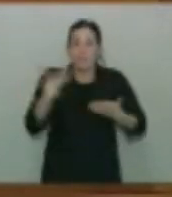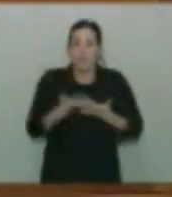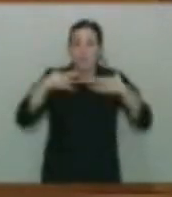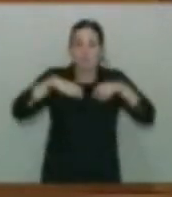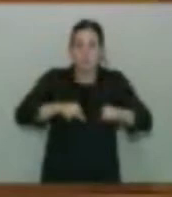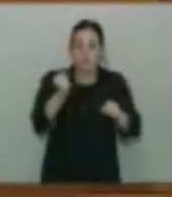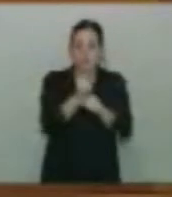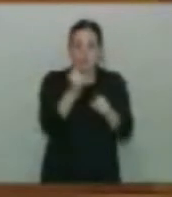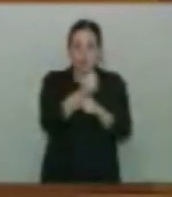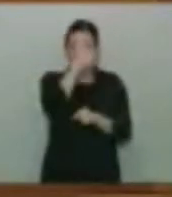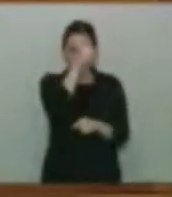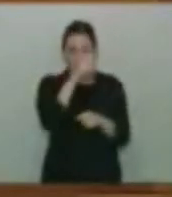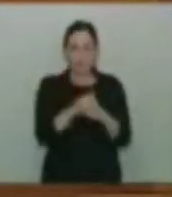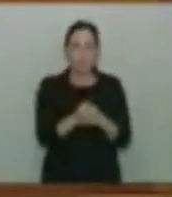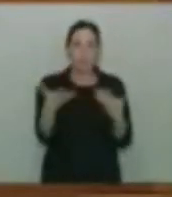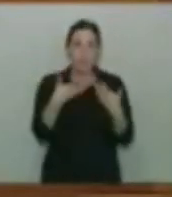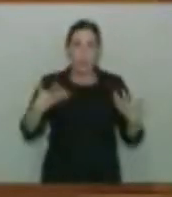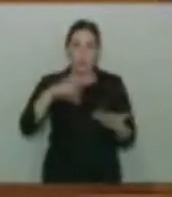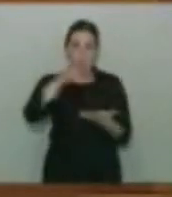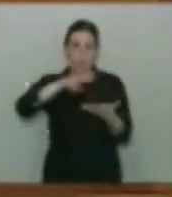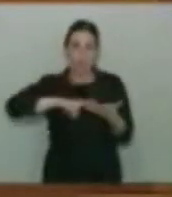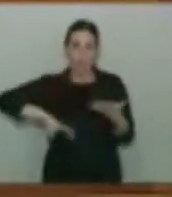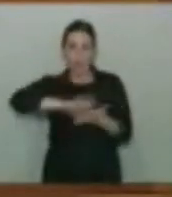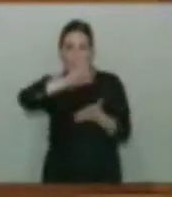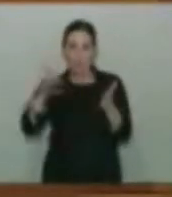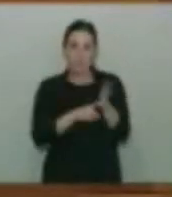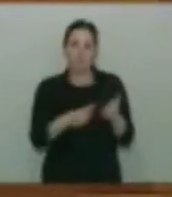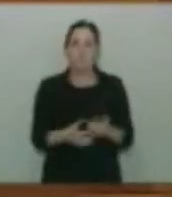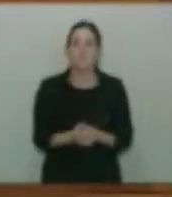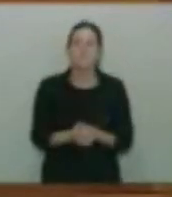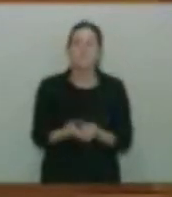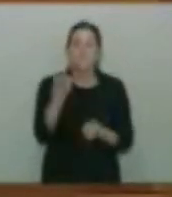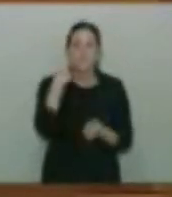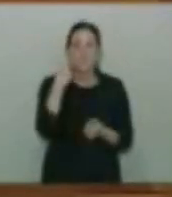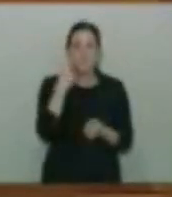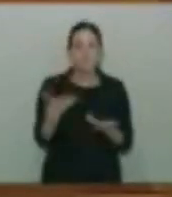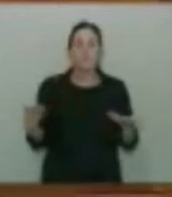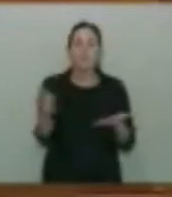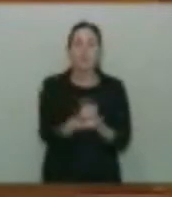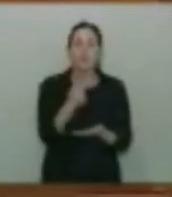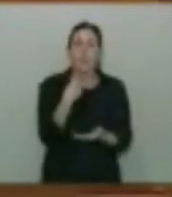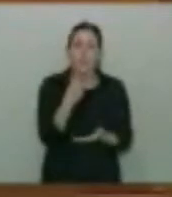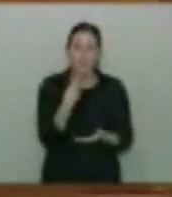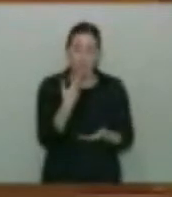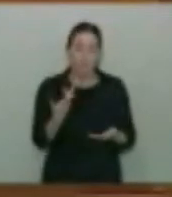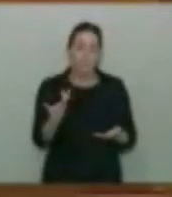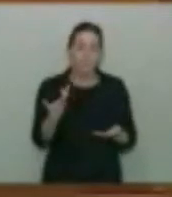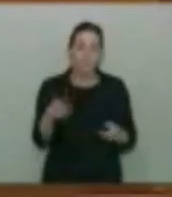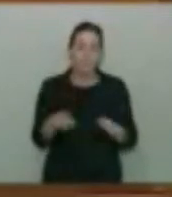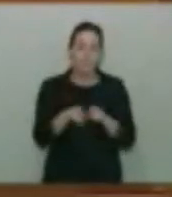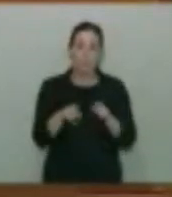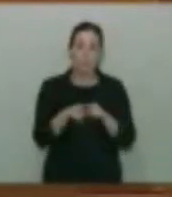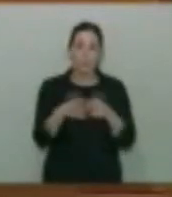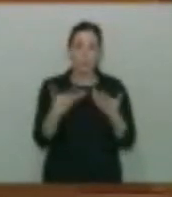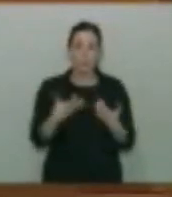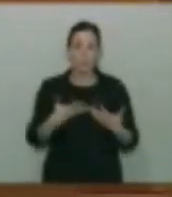masculino. Me ha costado, pero llegué hasta el final. Pero mire, de todo esto que usted plantea aquí, que es elaboración de un empleo